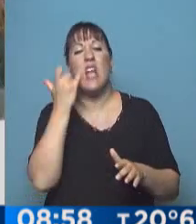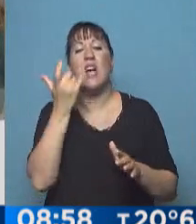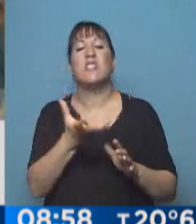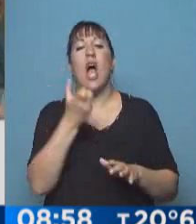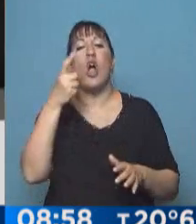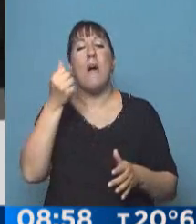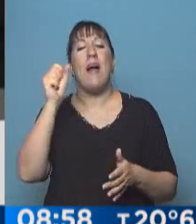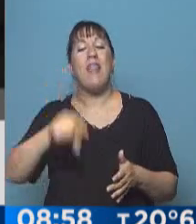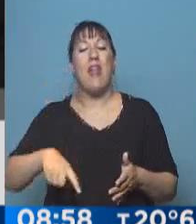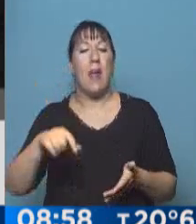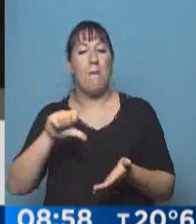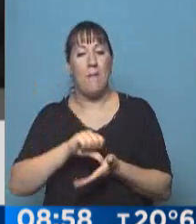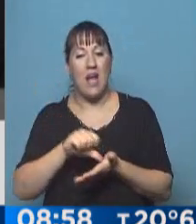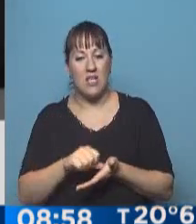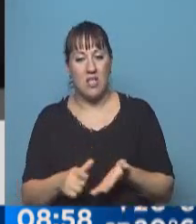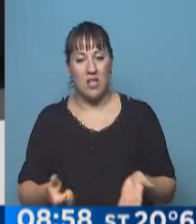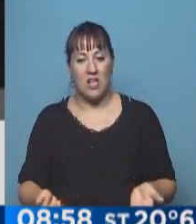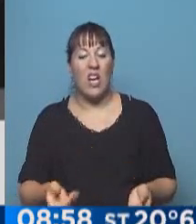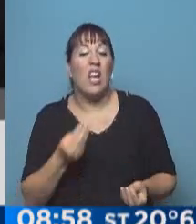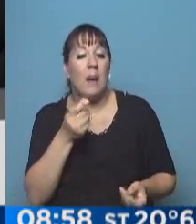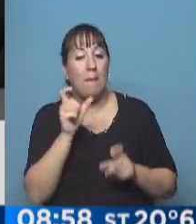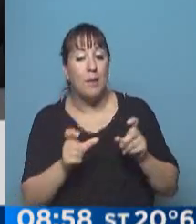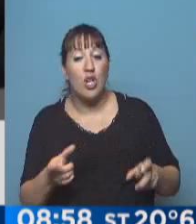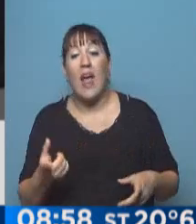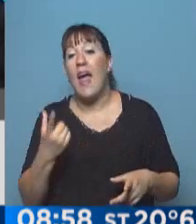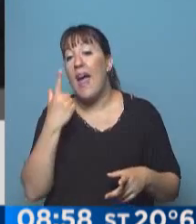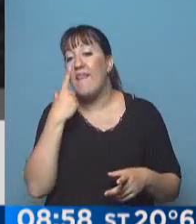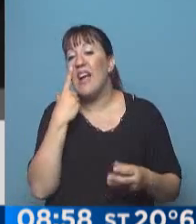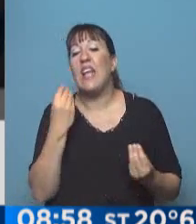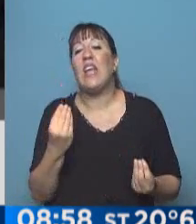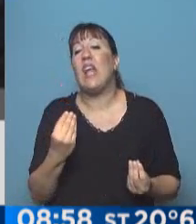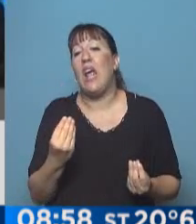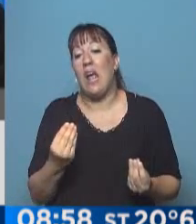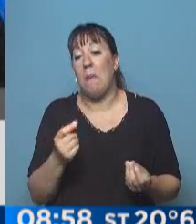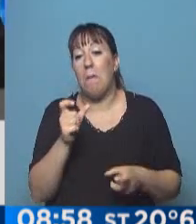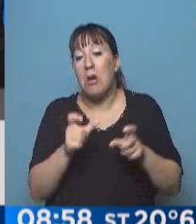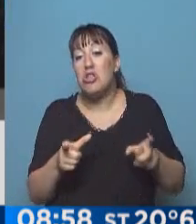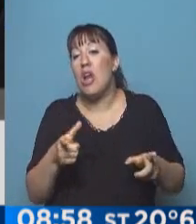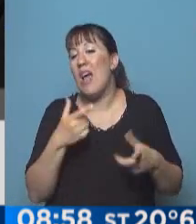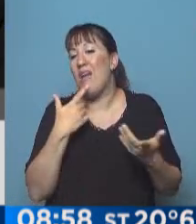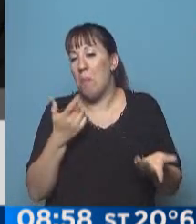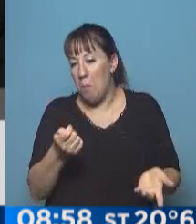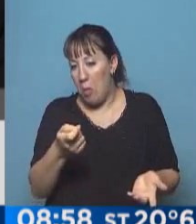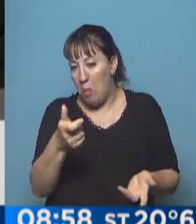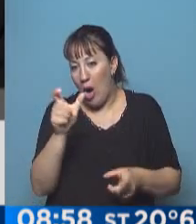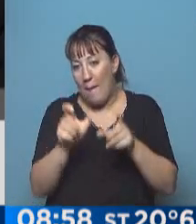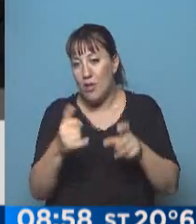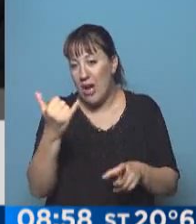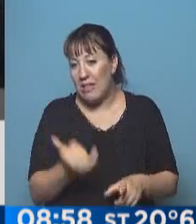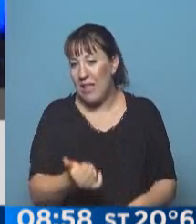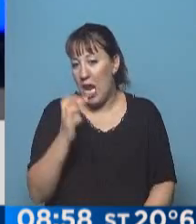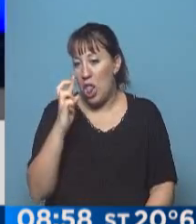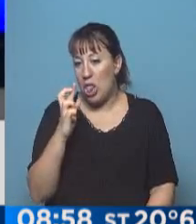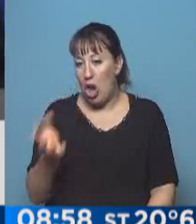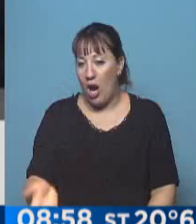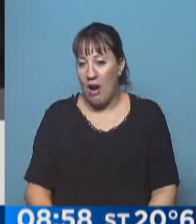utiliza González Fraga. ¿Qué gente? Habría que ver qué define como gente, digamos. Ese universo es muy chiquitito, evidentemente.